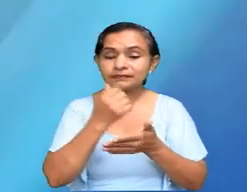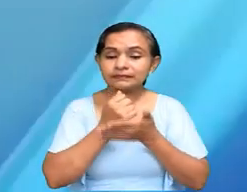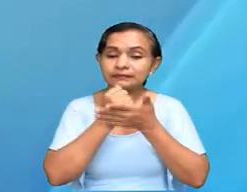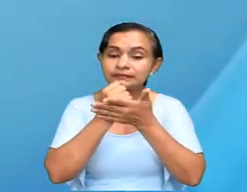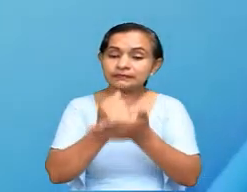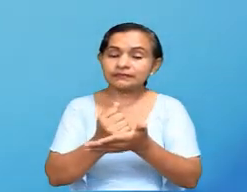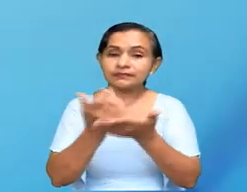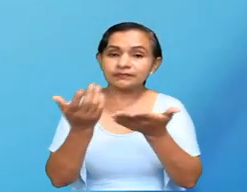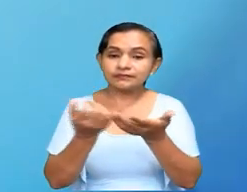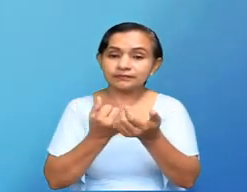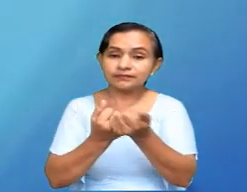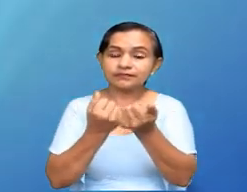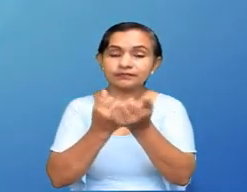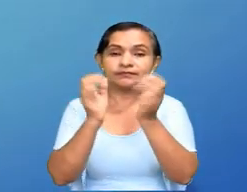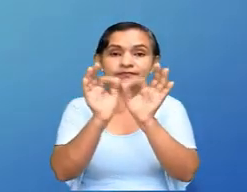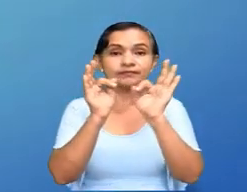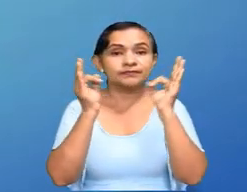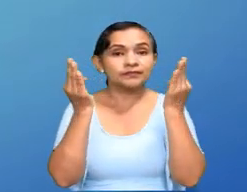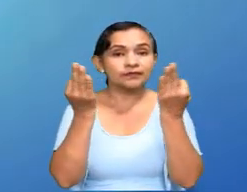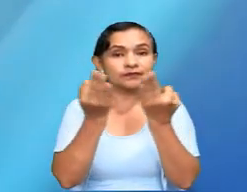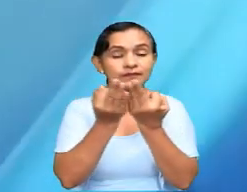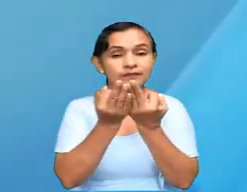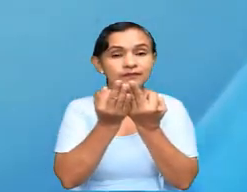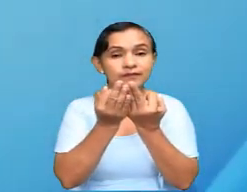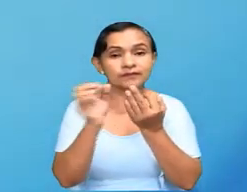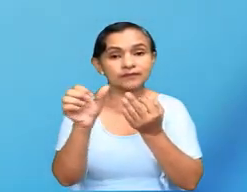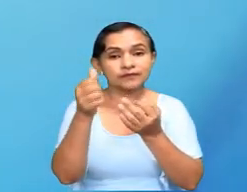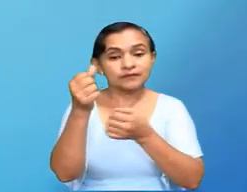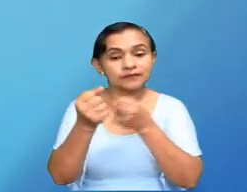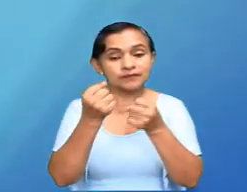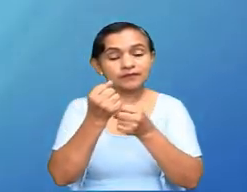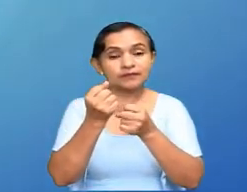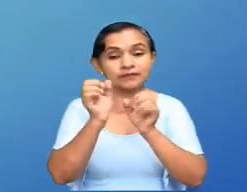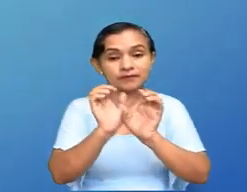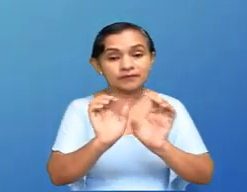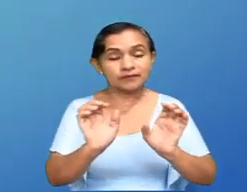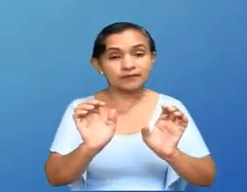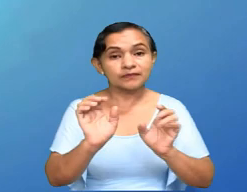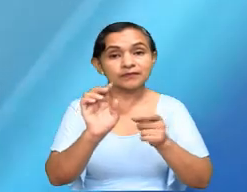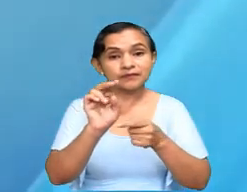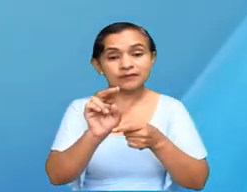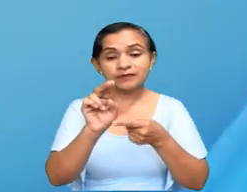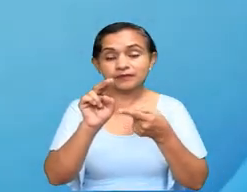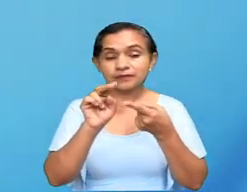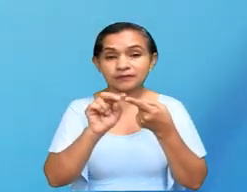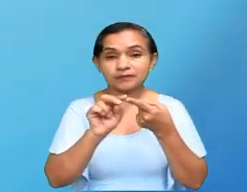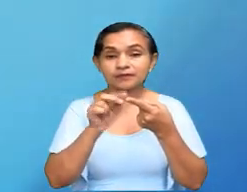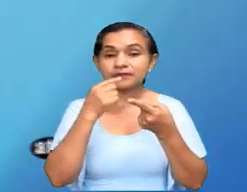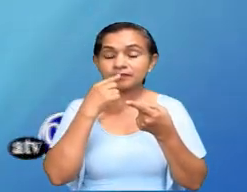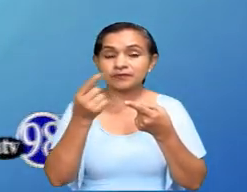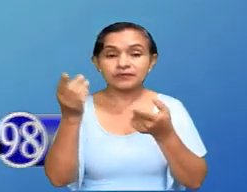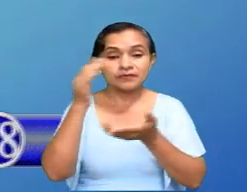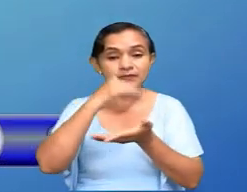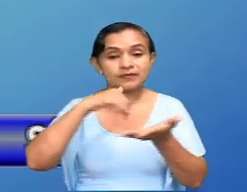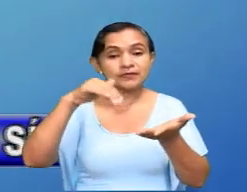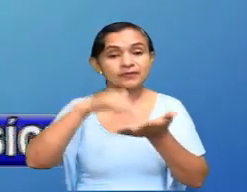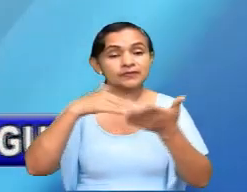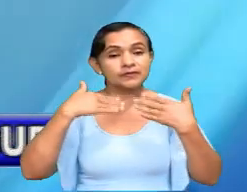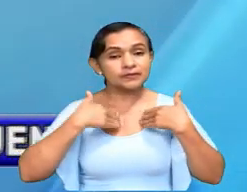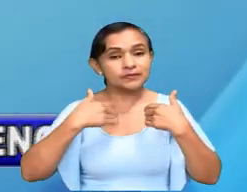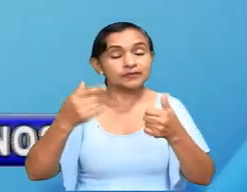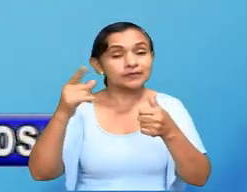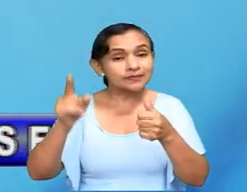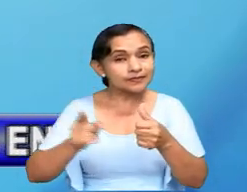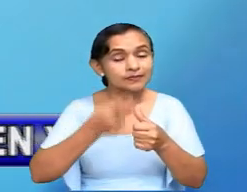solidaridad a la familia de la niñita Nadia Esther Sánchez Picado. Hay que ir al centro de salud al